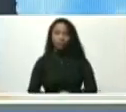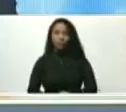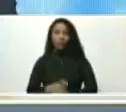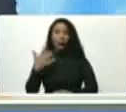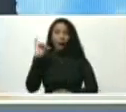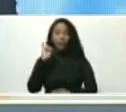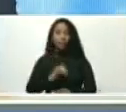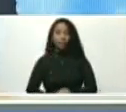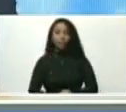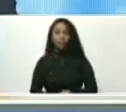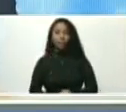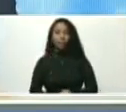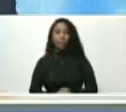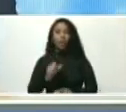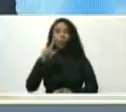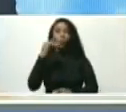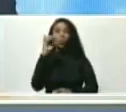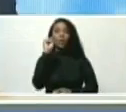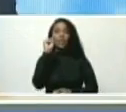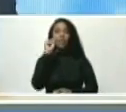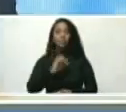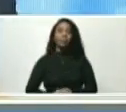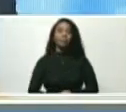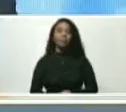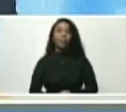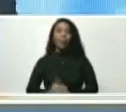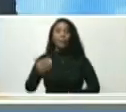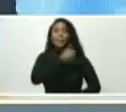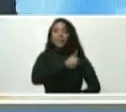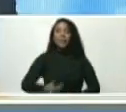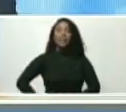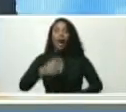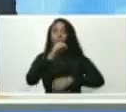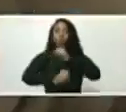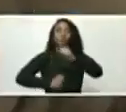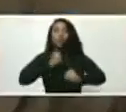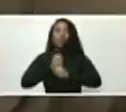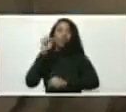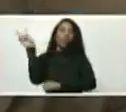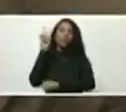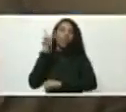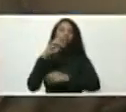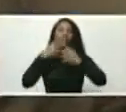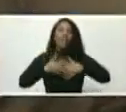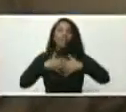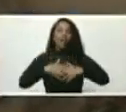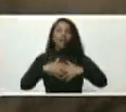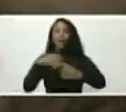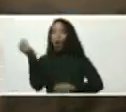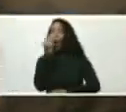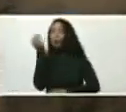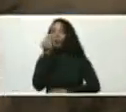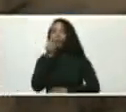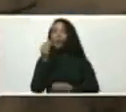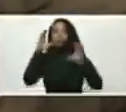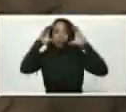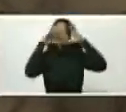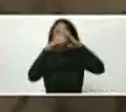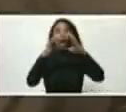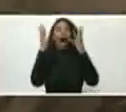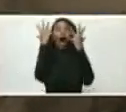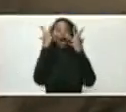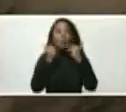AICAR. Luis Hernández Arenas, presidente de la Asociación Venezolana de Fabricantes de Alimentos Concentrados para